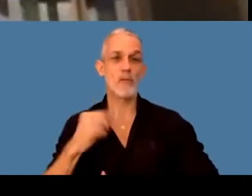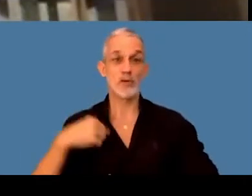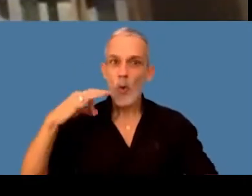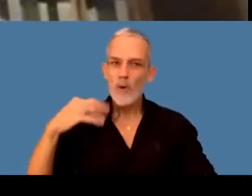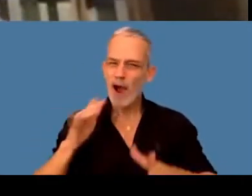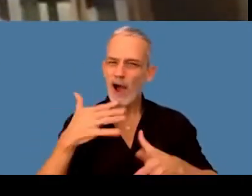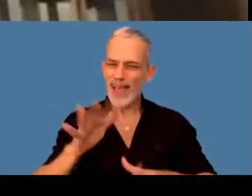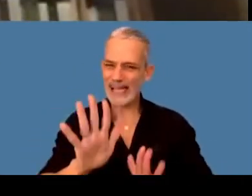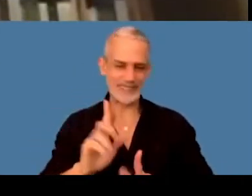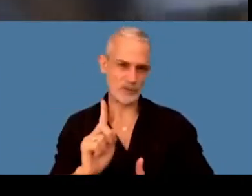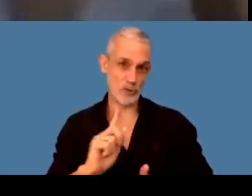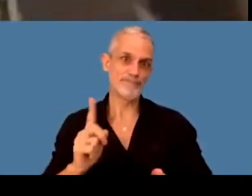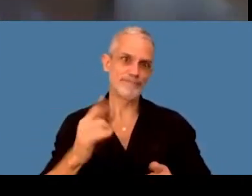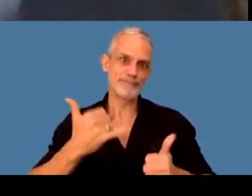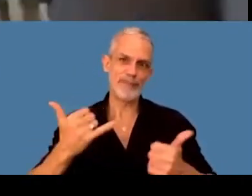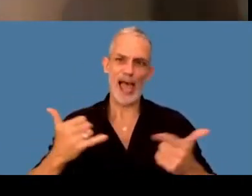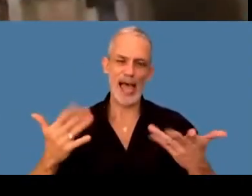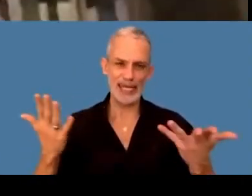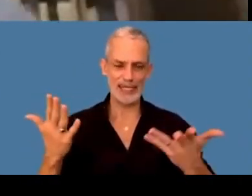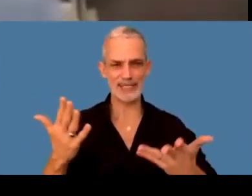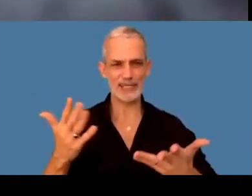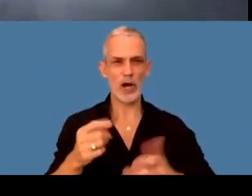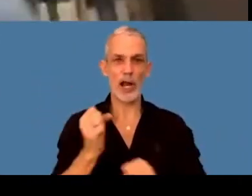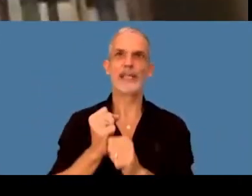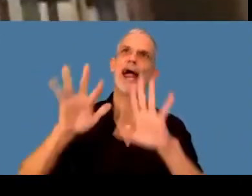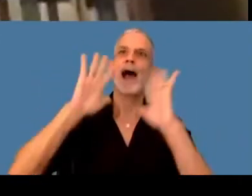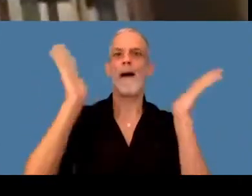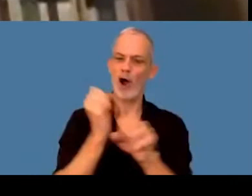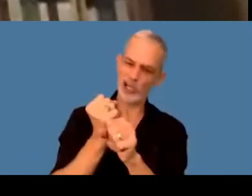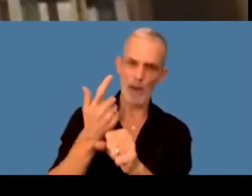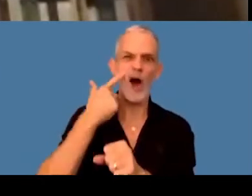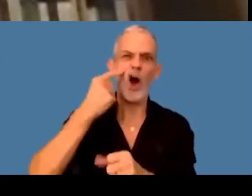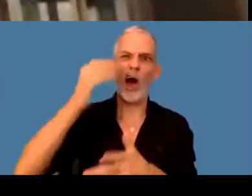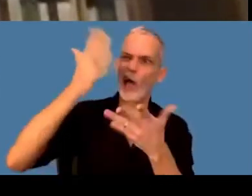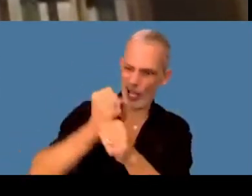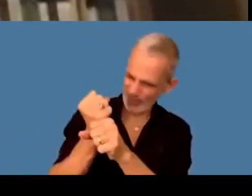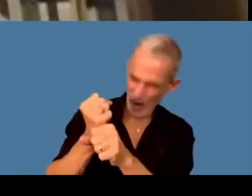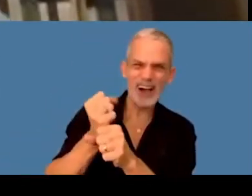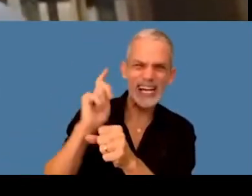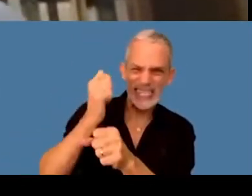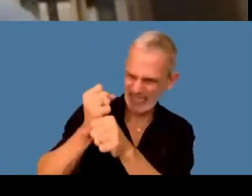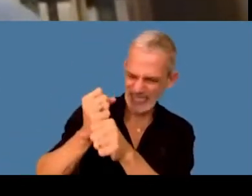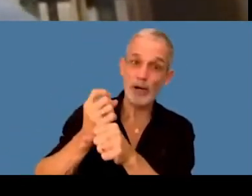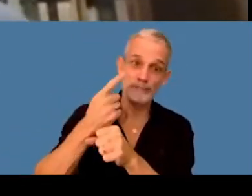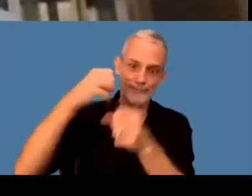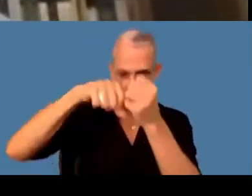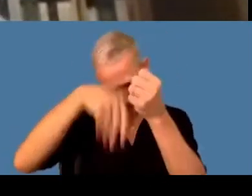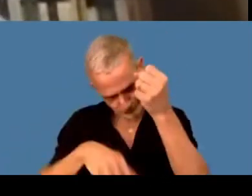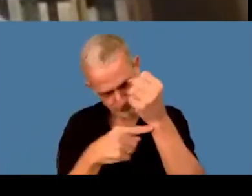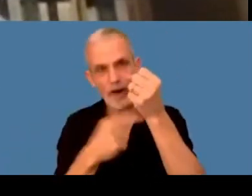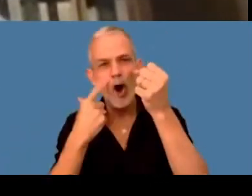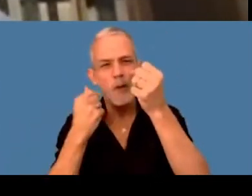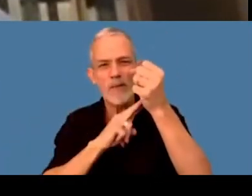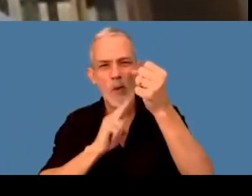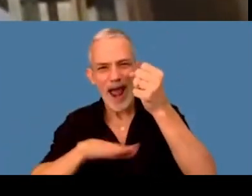entiende así, ¿no? Porque si no es el trabajo, no es el señor trabajo que pasa por la puerta de mi casa. El trabajo son los hombres y mujeres que